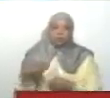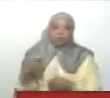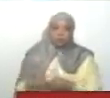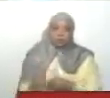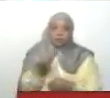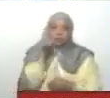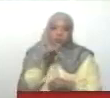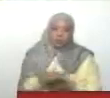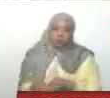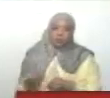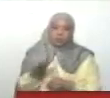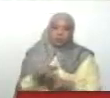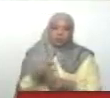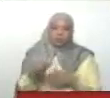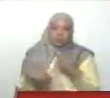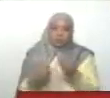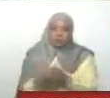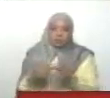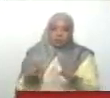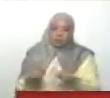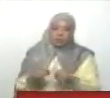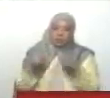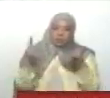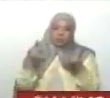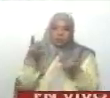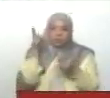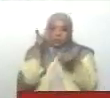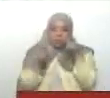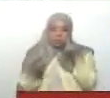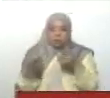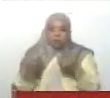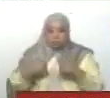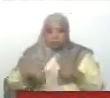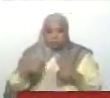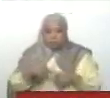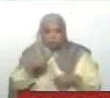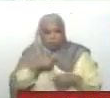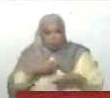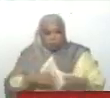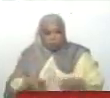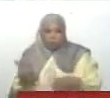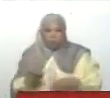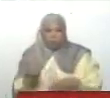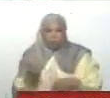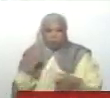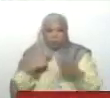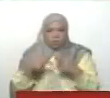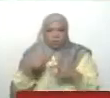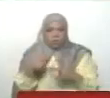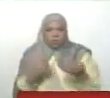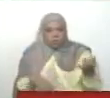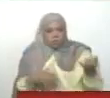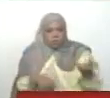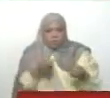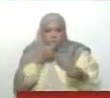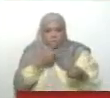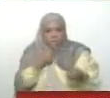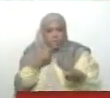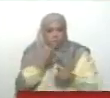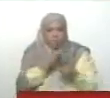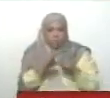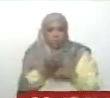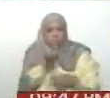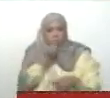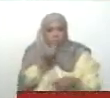Mucha impresión, porque ellos dicen, che, yo debí haber nacido en Venezuela, porque la riqueza venezolana es impresionante,